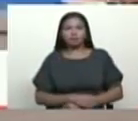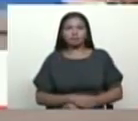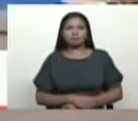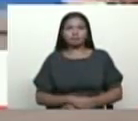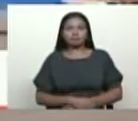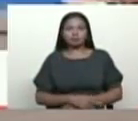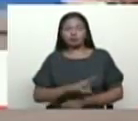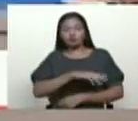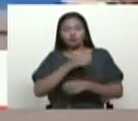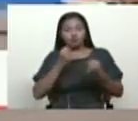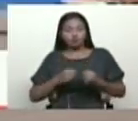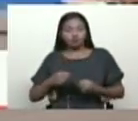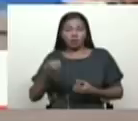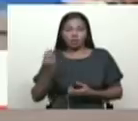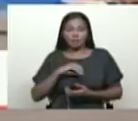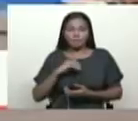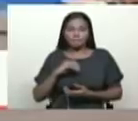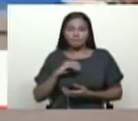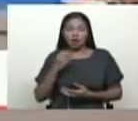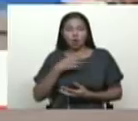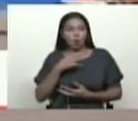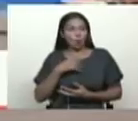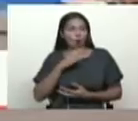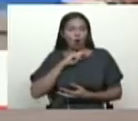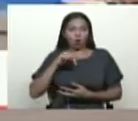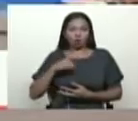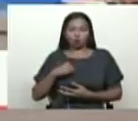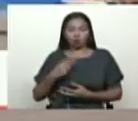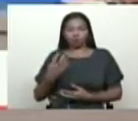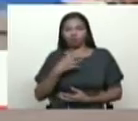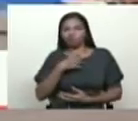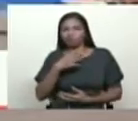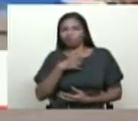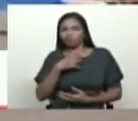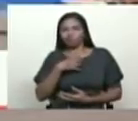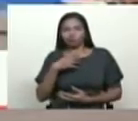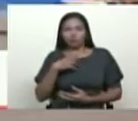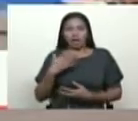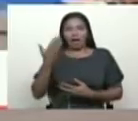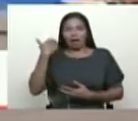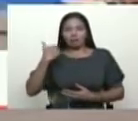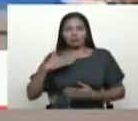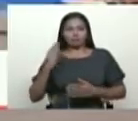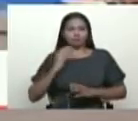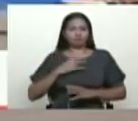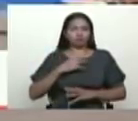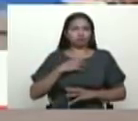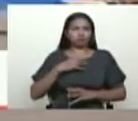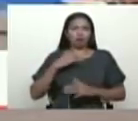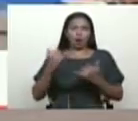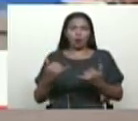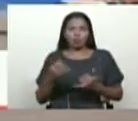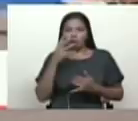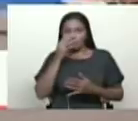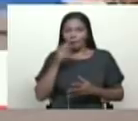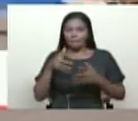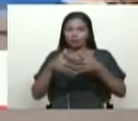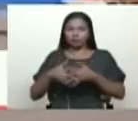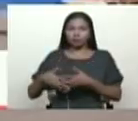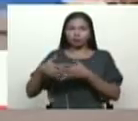fieramente resistiendo, porque no van a poder con nosotros. No pudieron ni podrán. Señores imperialistas del